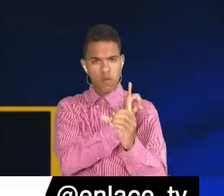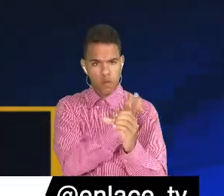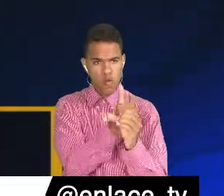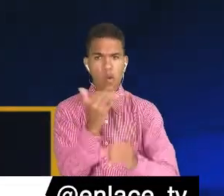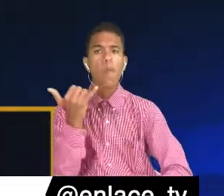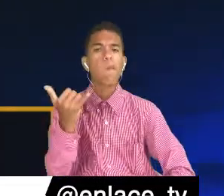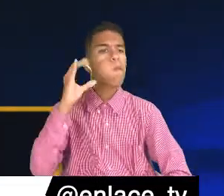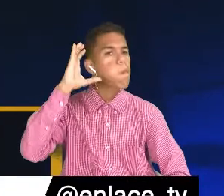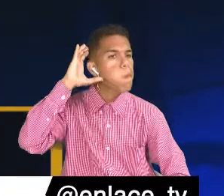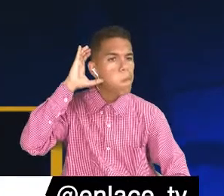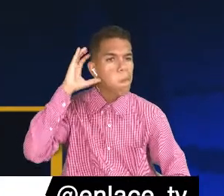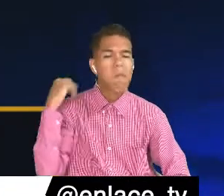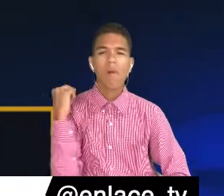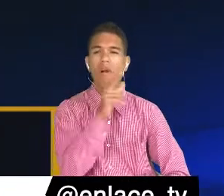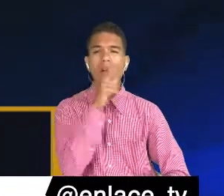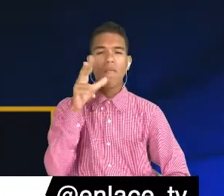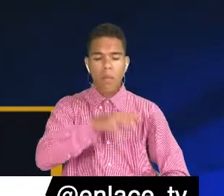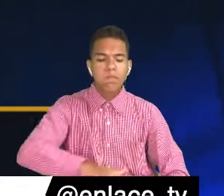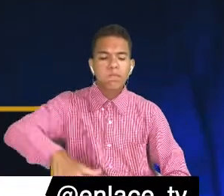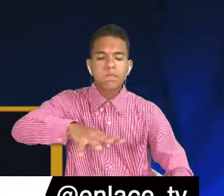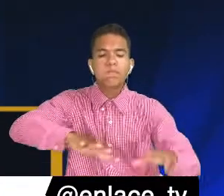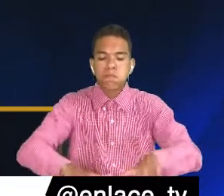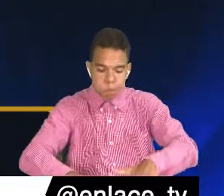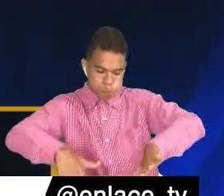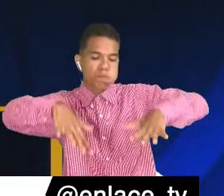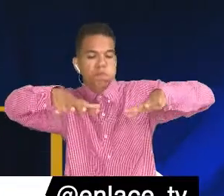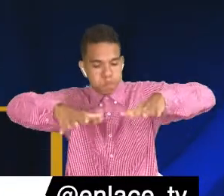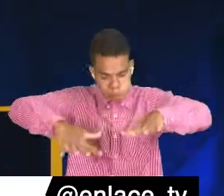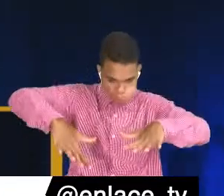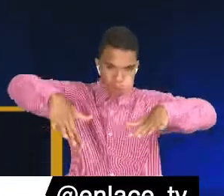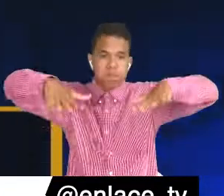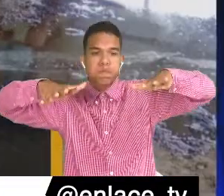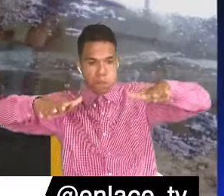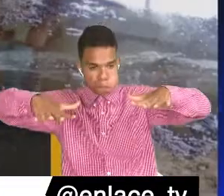encuentran afectadas por el fenómeno de las lluvias.